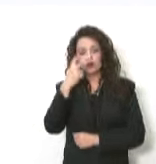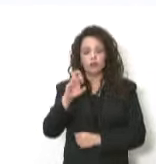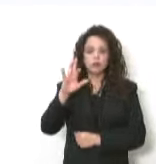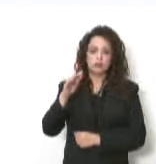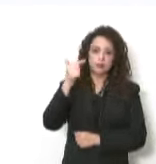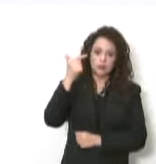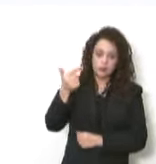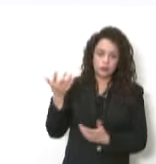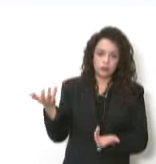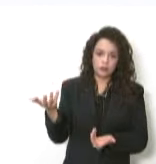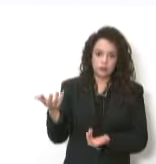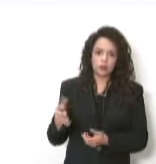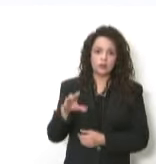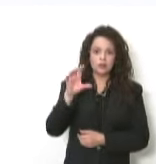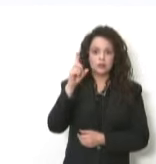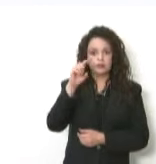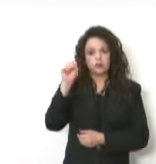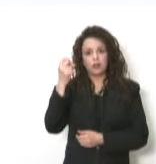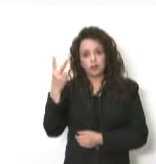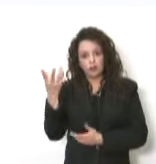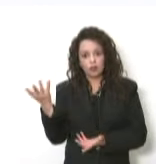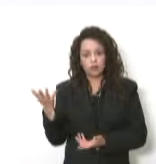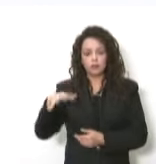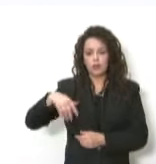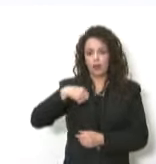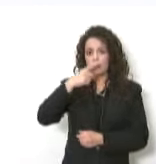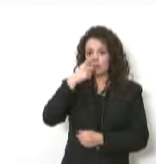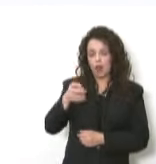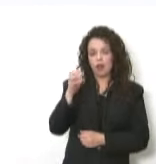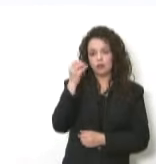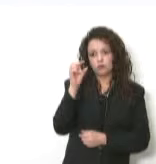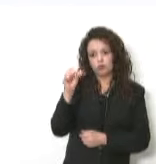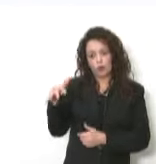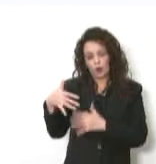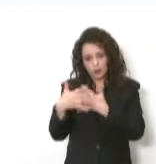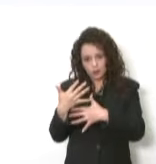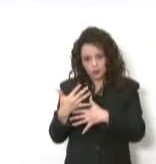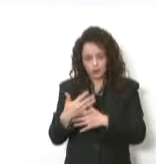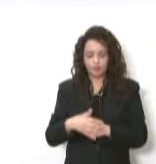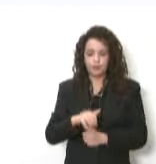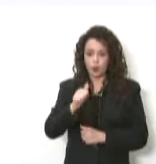257, con menos 70, 62, y como ya lo he dicho, con 0, 15. Adelante.